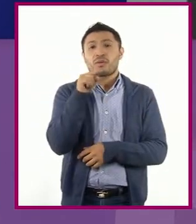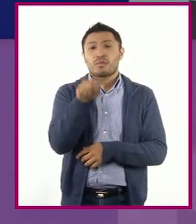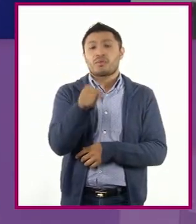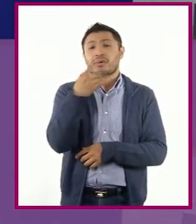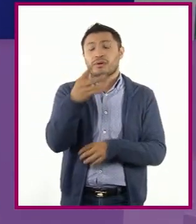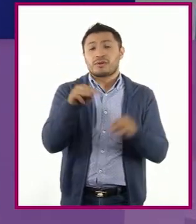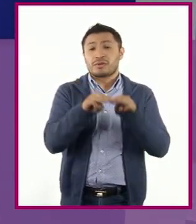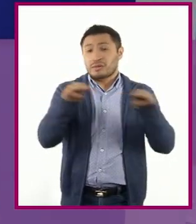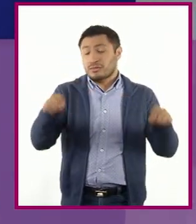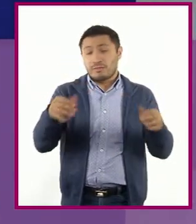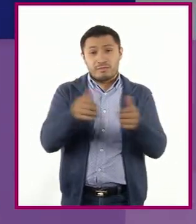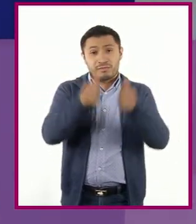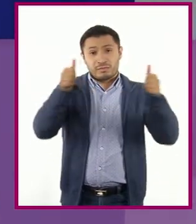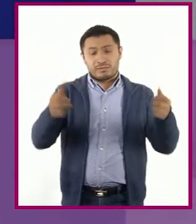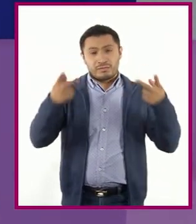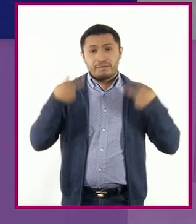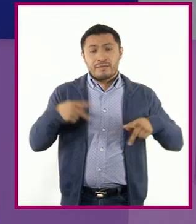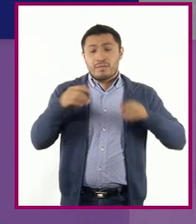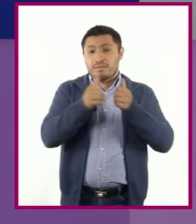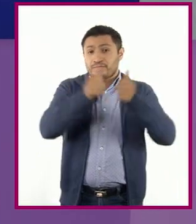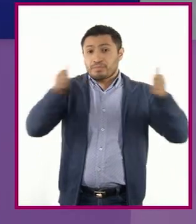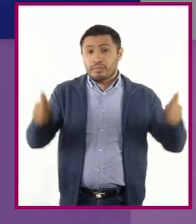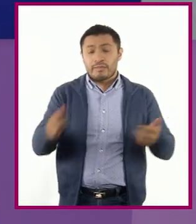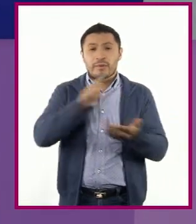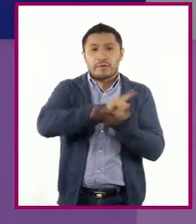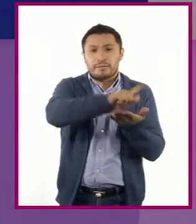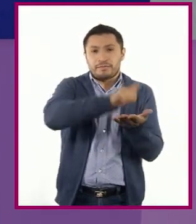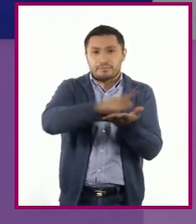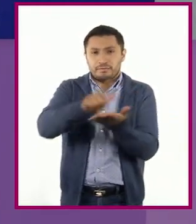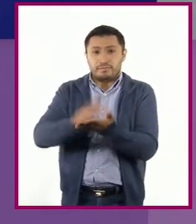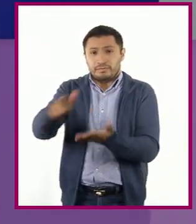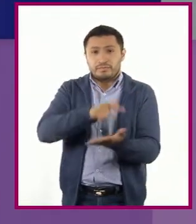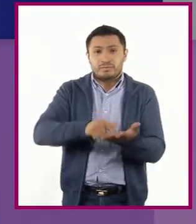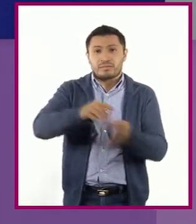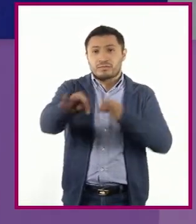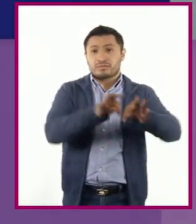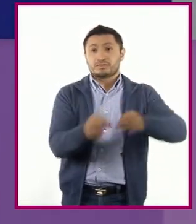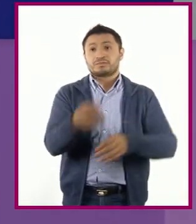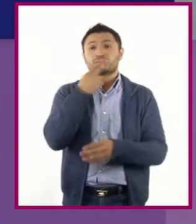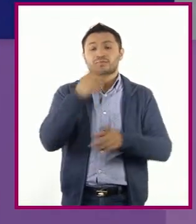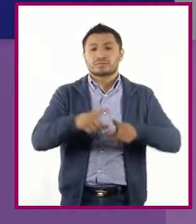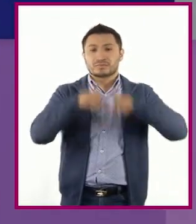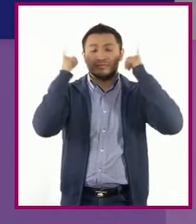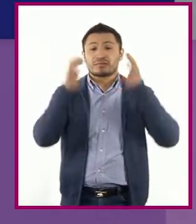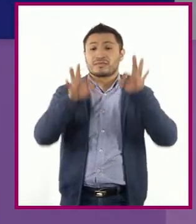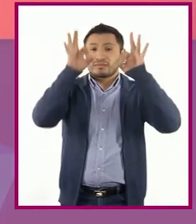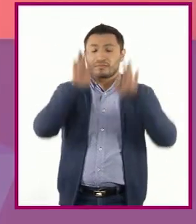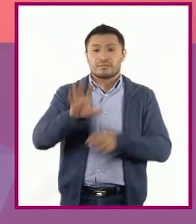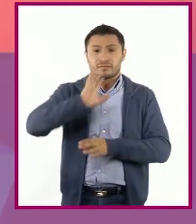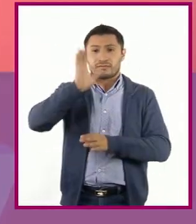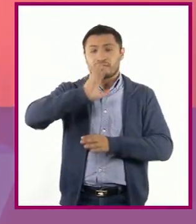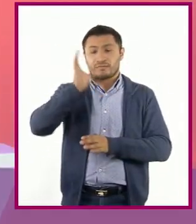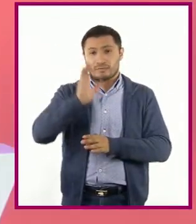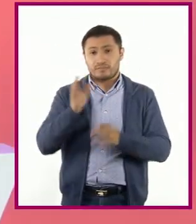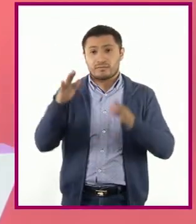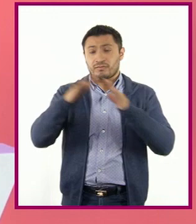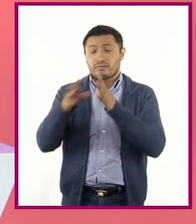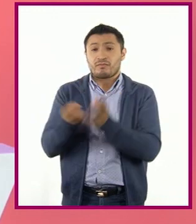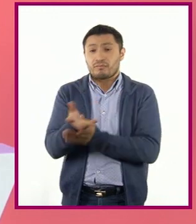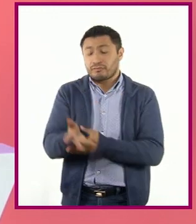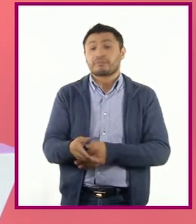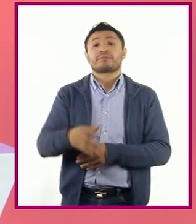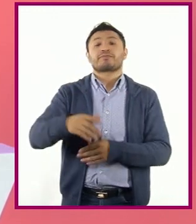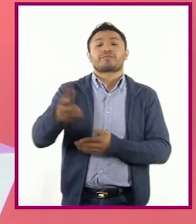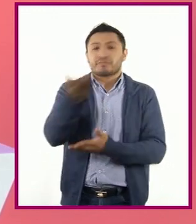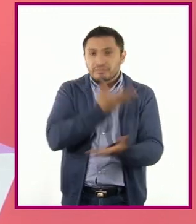metros entre personas, conservar limpias nuestras áreas de trabajo y utilizar el cubrebocas al salir de casa. Queremos compartirles